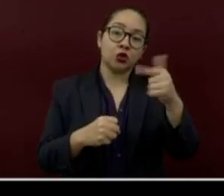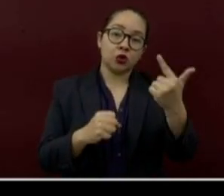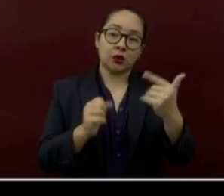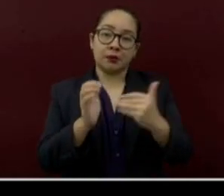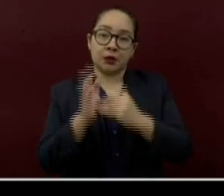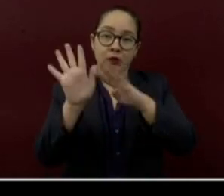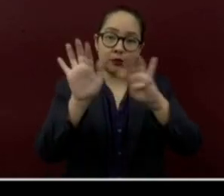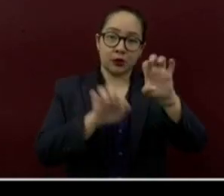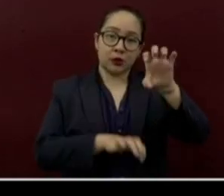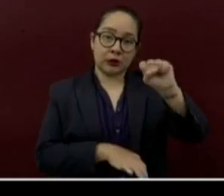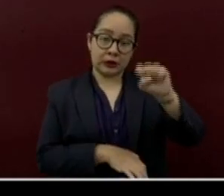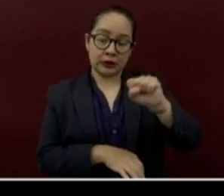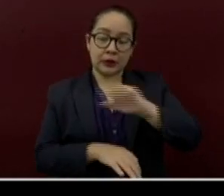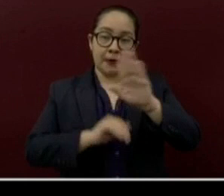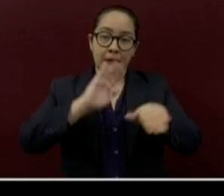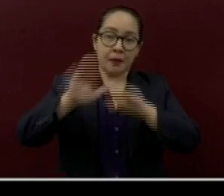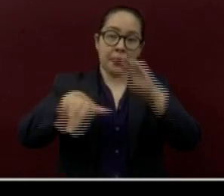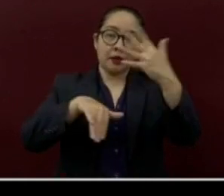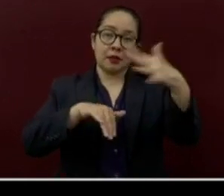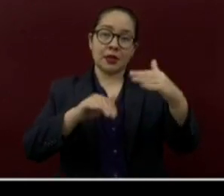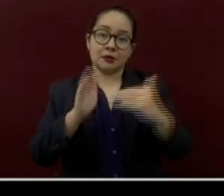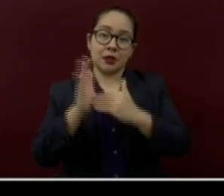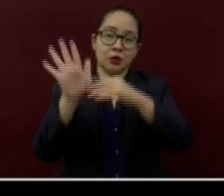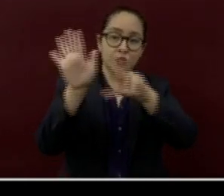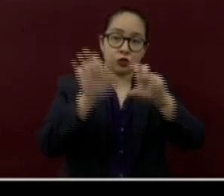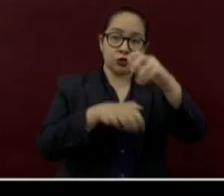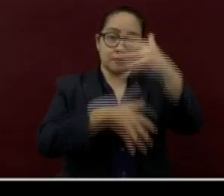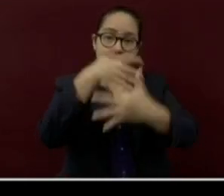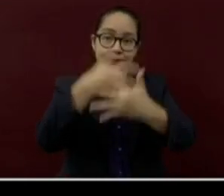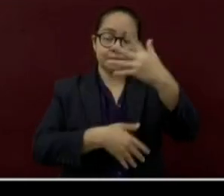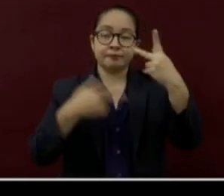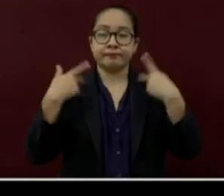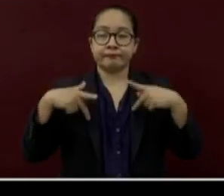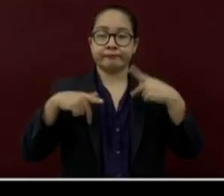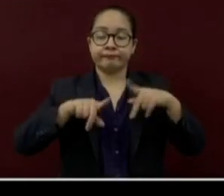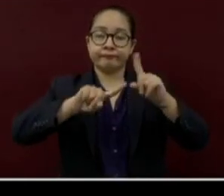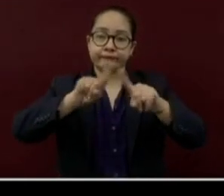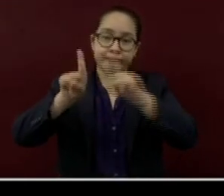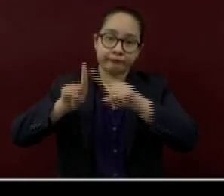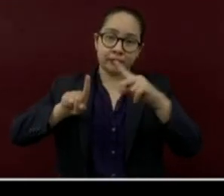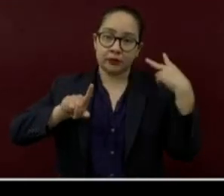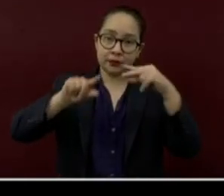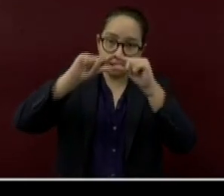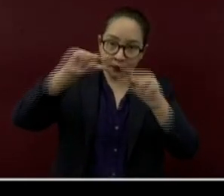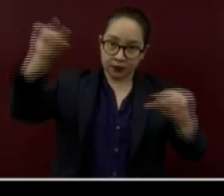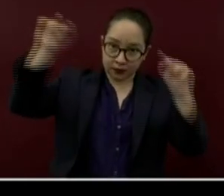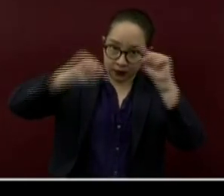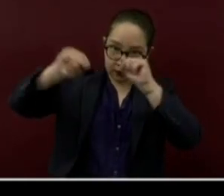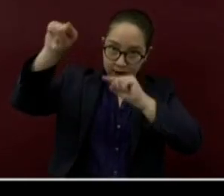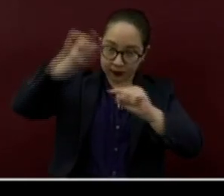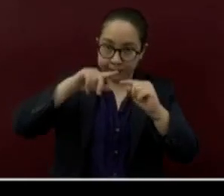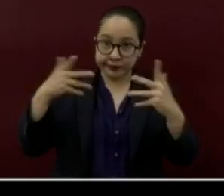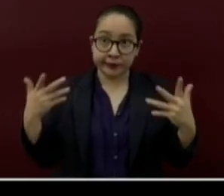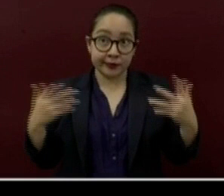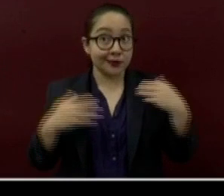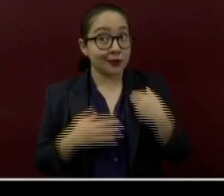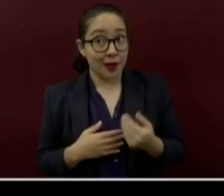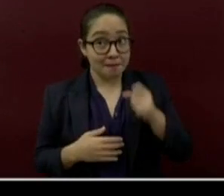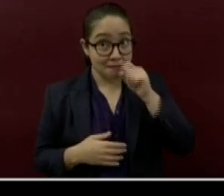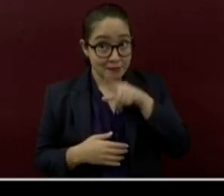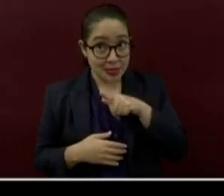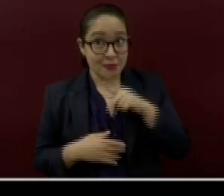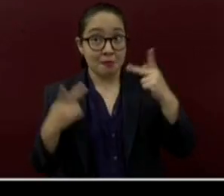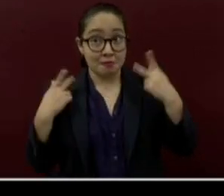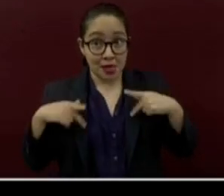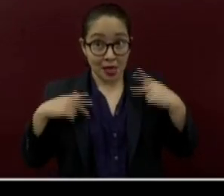y han fallecido 10 mil 815 enfermos en diferentes municipios de la entidad así también los pacientes con